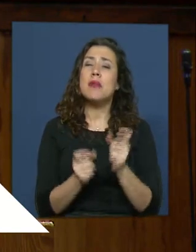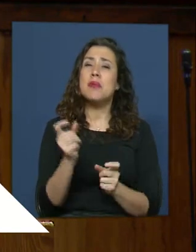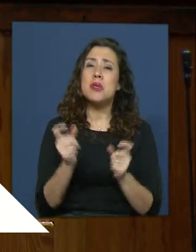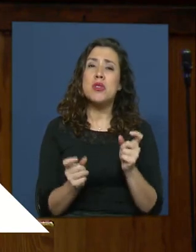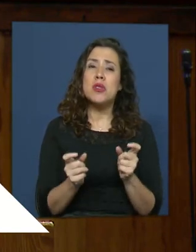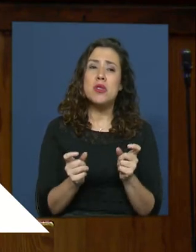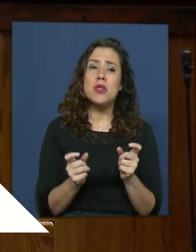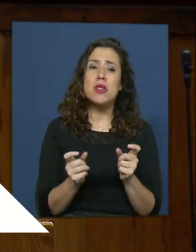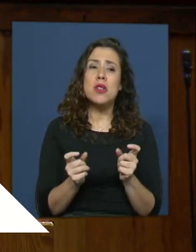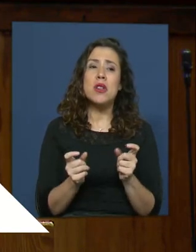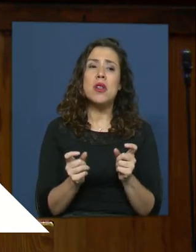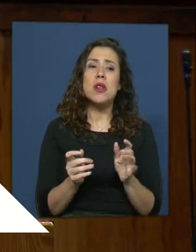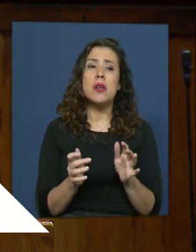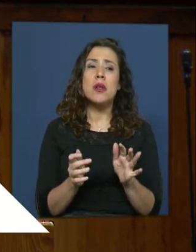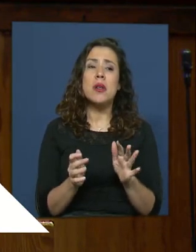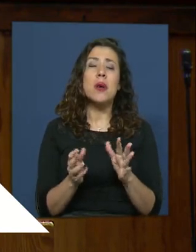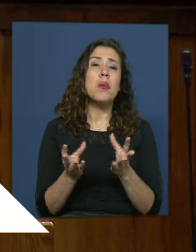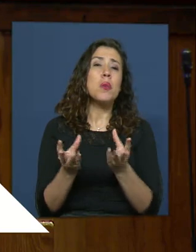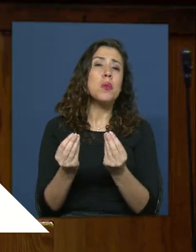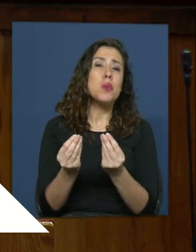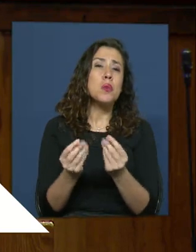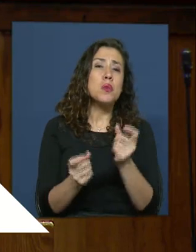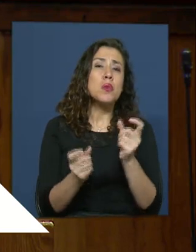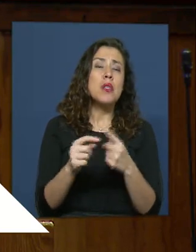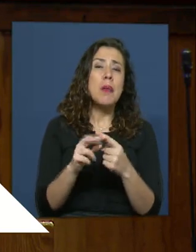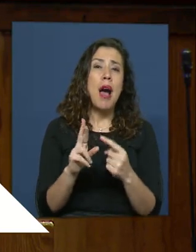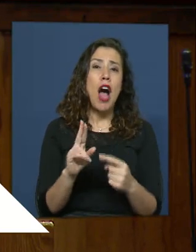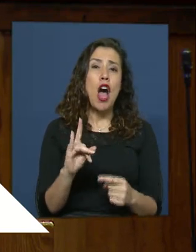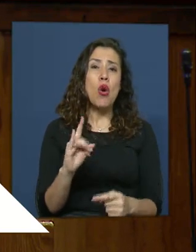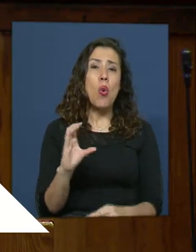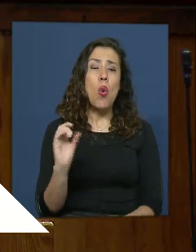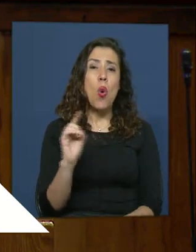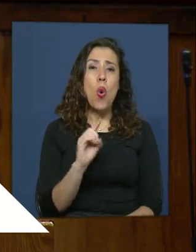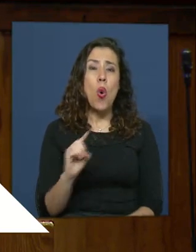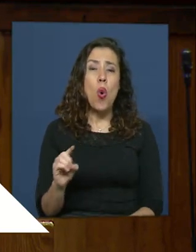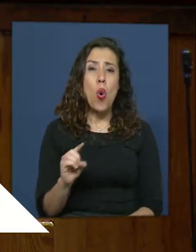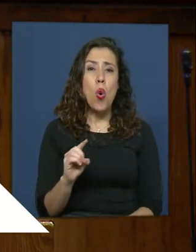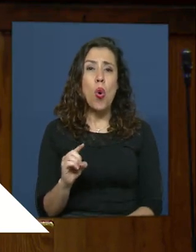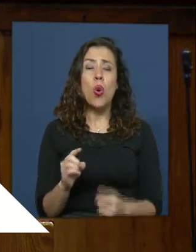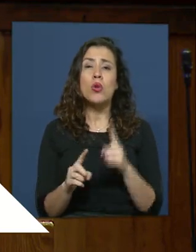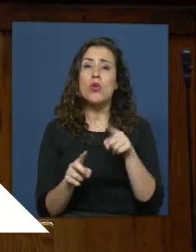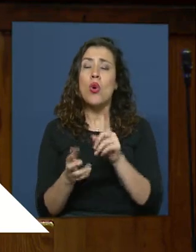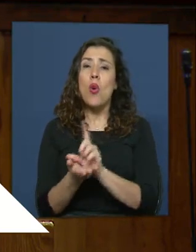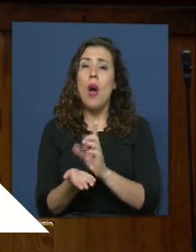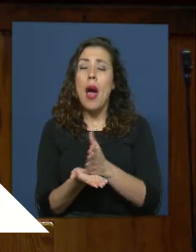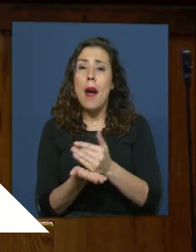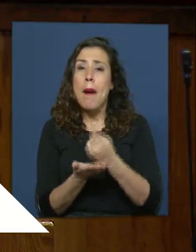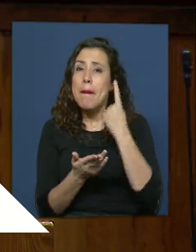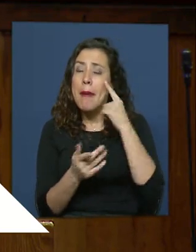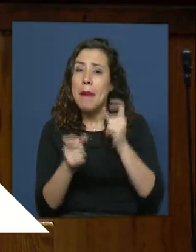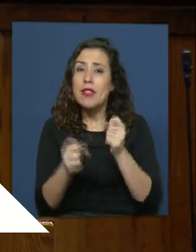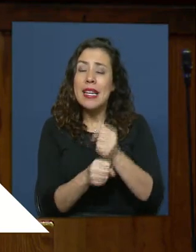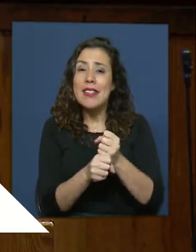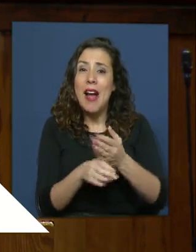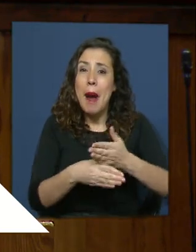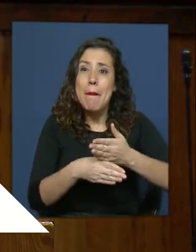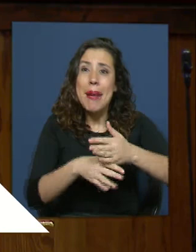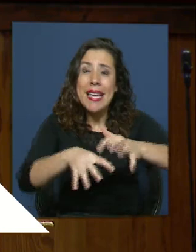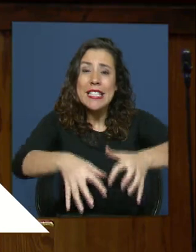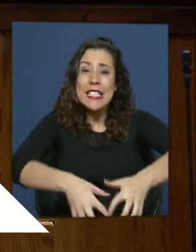año constituido por conjuntos de rucos utilizados como emplazamiento estratégico de producción de los pescadores